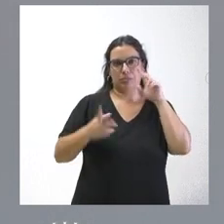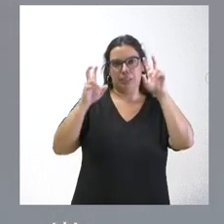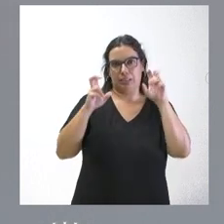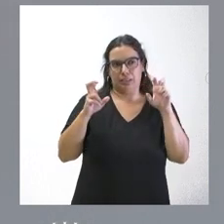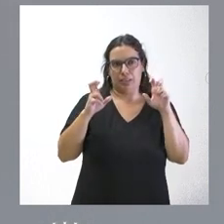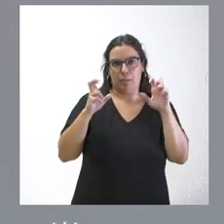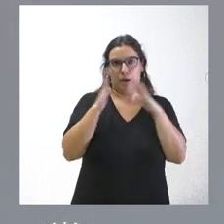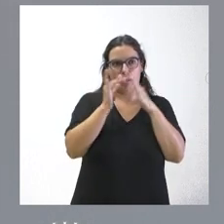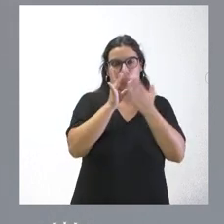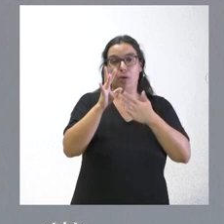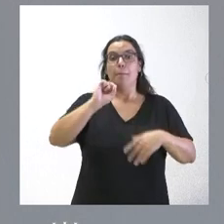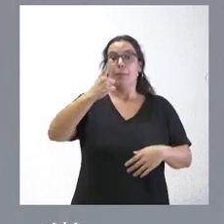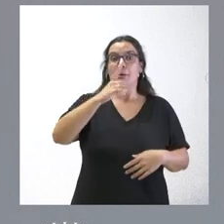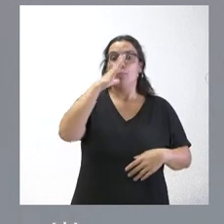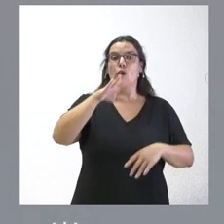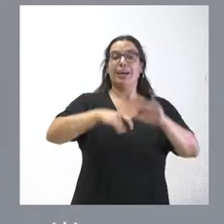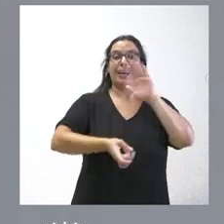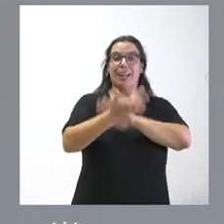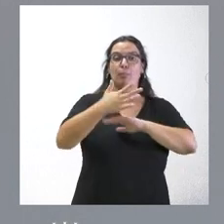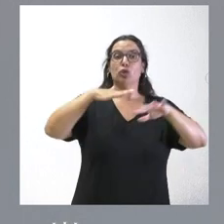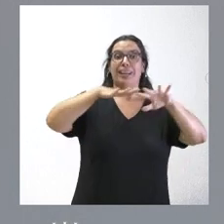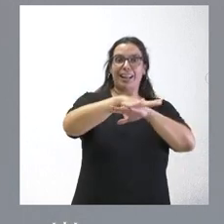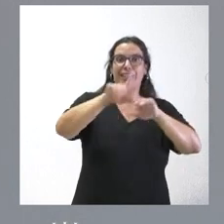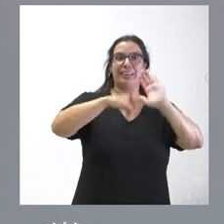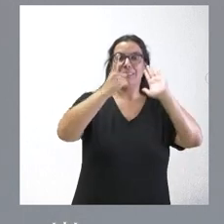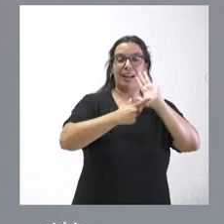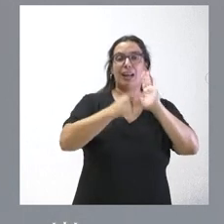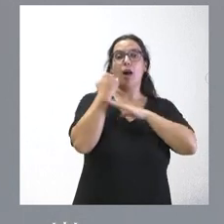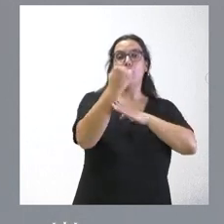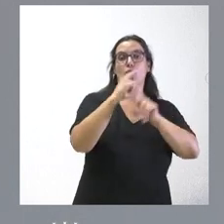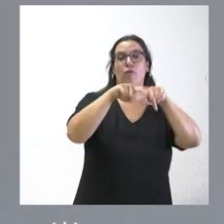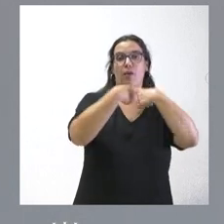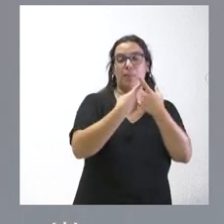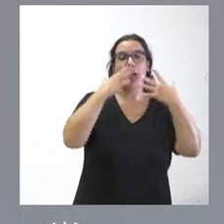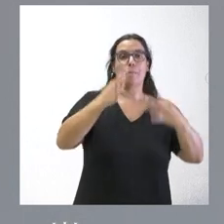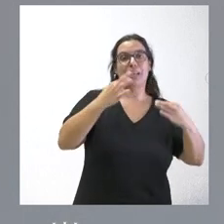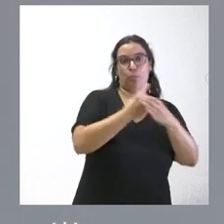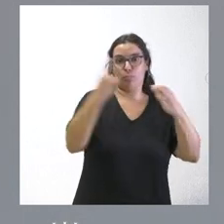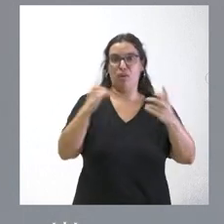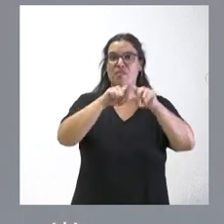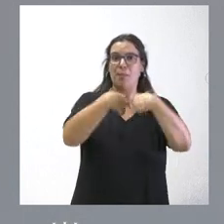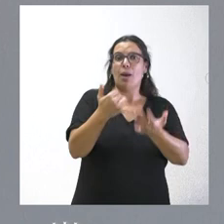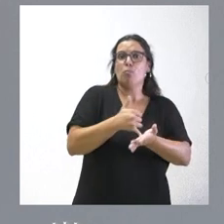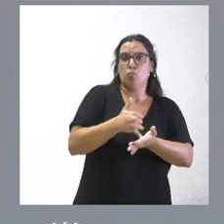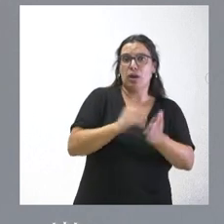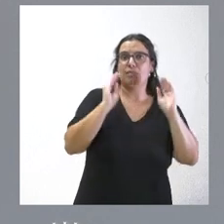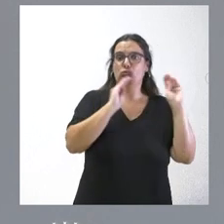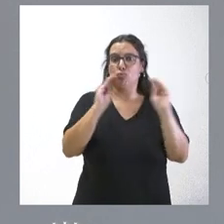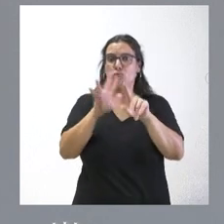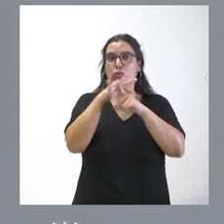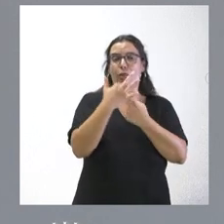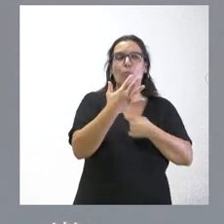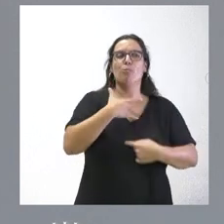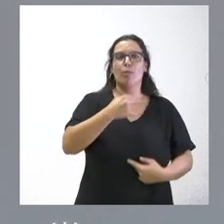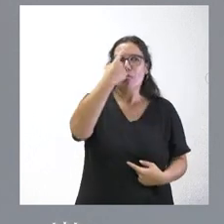el primero es haber creado esta red integral de apoyo a familias en riesgo de exclusión social de familias vulnerables que nos permite identificar